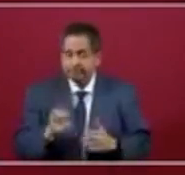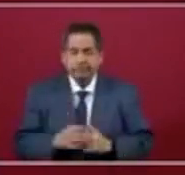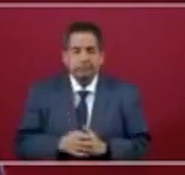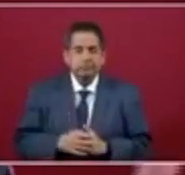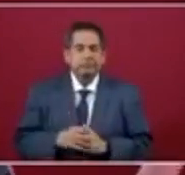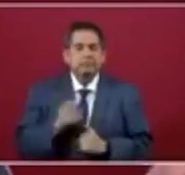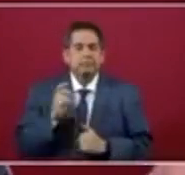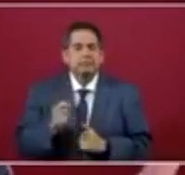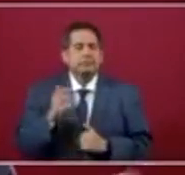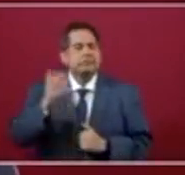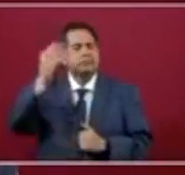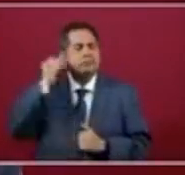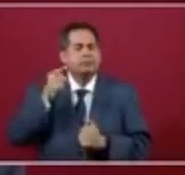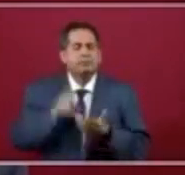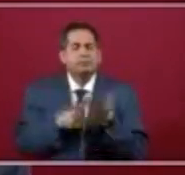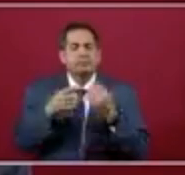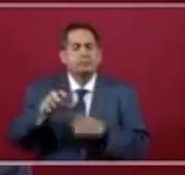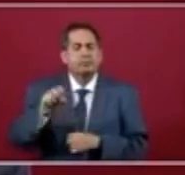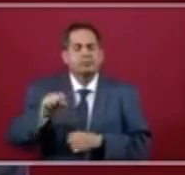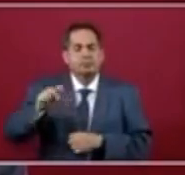¿Qué se dijo en el 68?